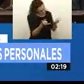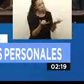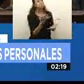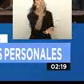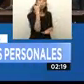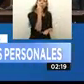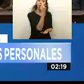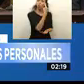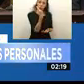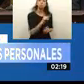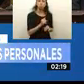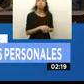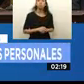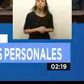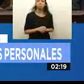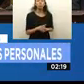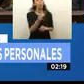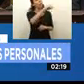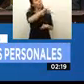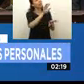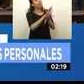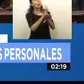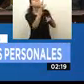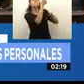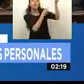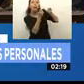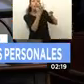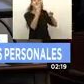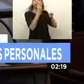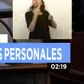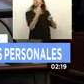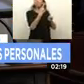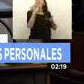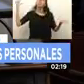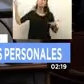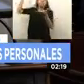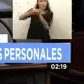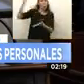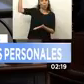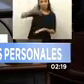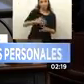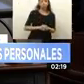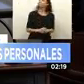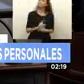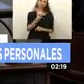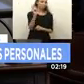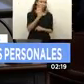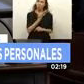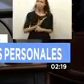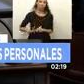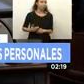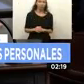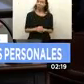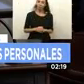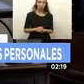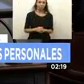celestes amigables con con el mercado las inversiones iban a venir no señor presidente y ustedes también